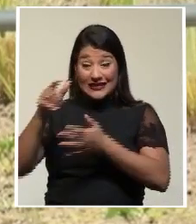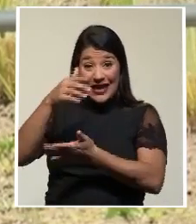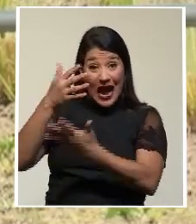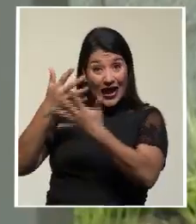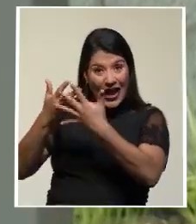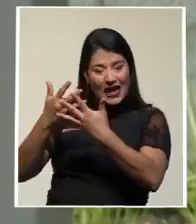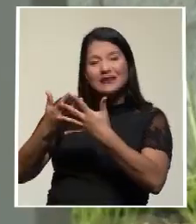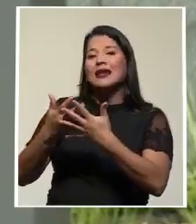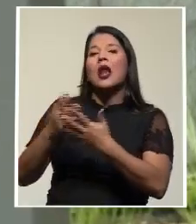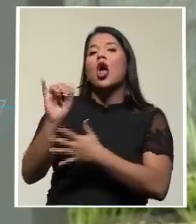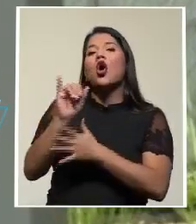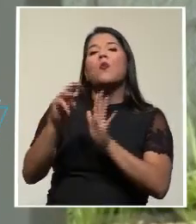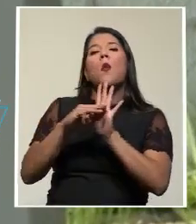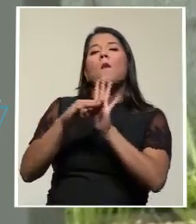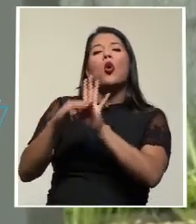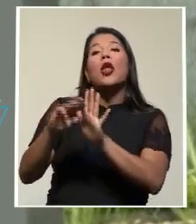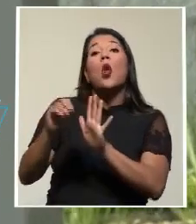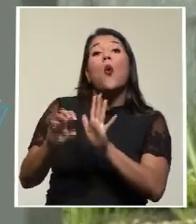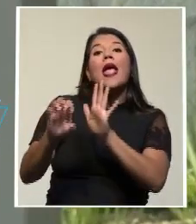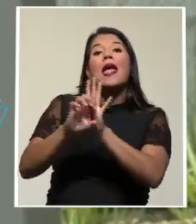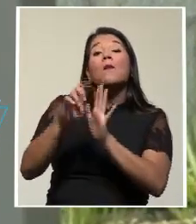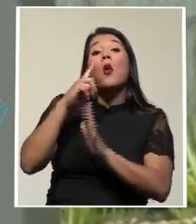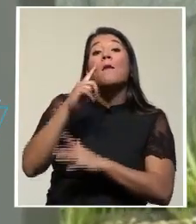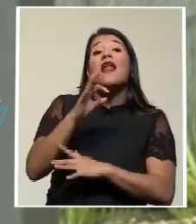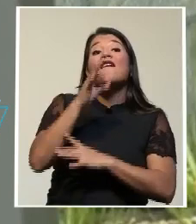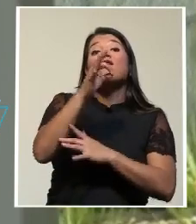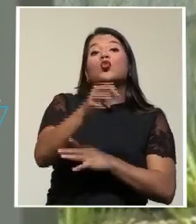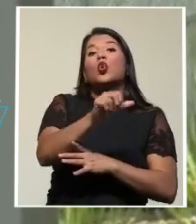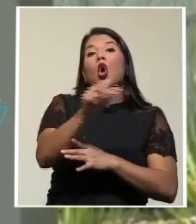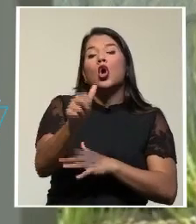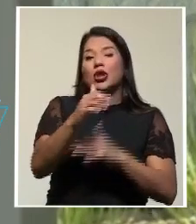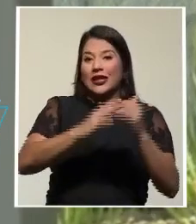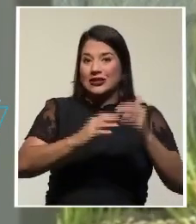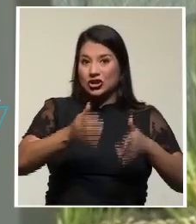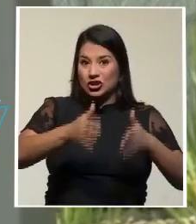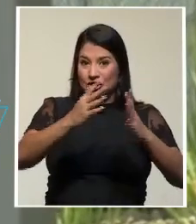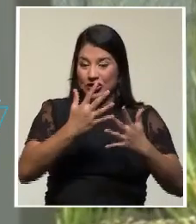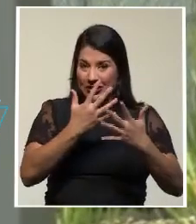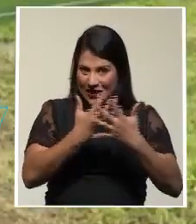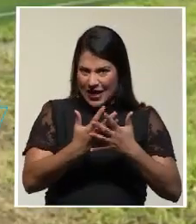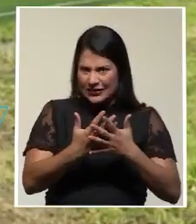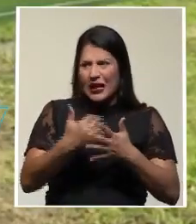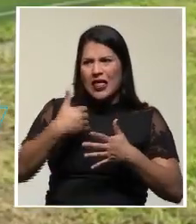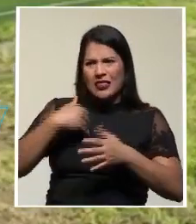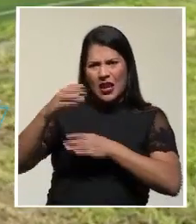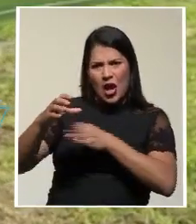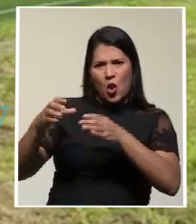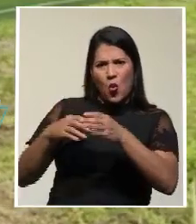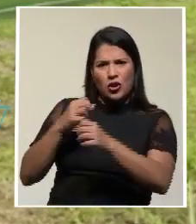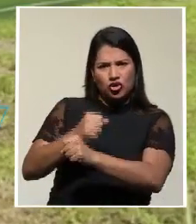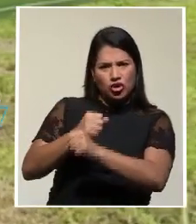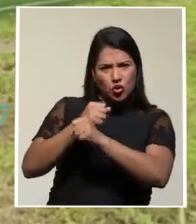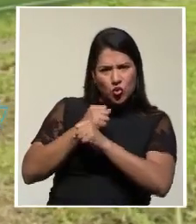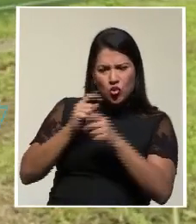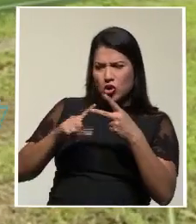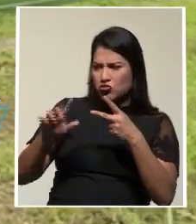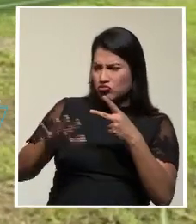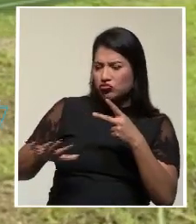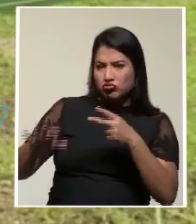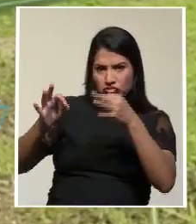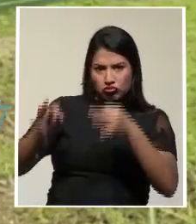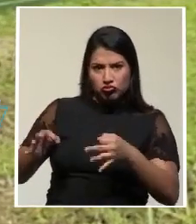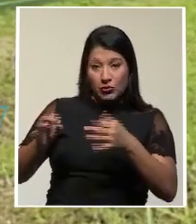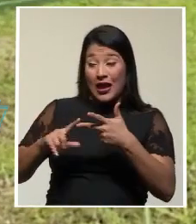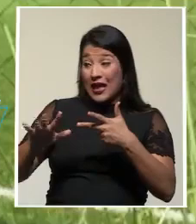modelo a seguir para futuras construcciones. Tiene módulos de celdas seguras y con condiciones adecuadas y necesarias. Espacios